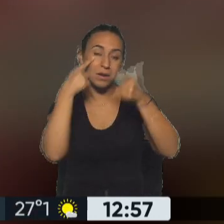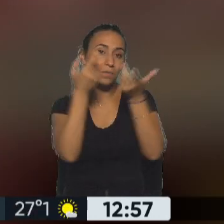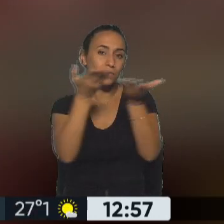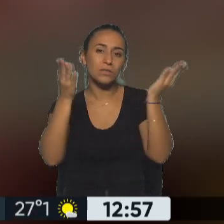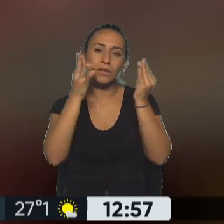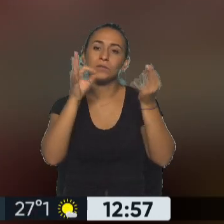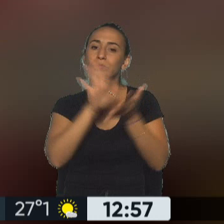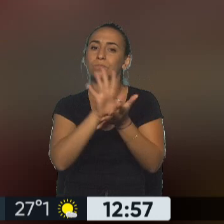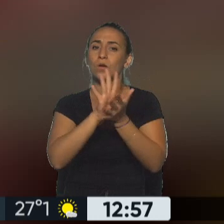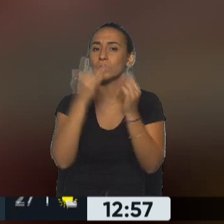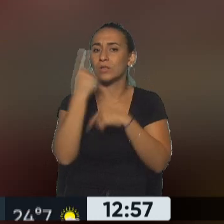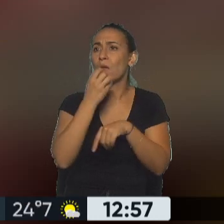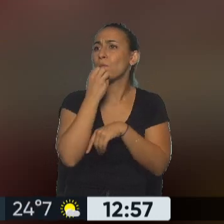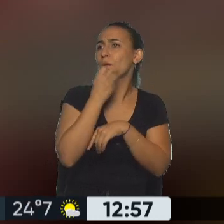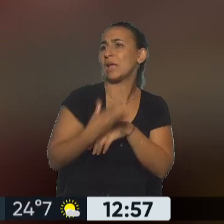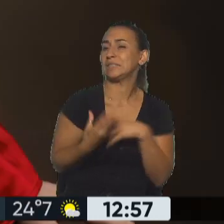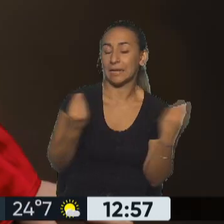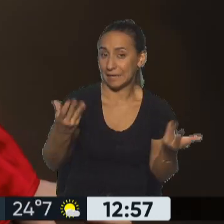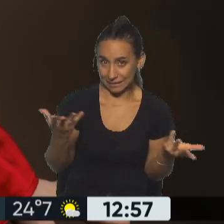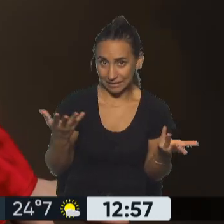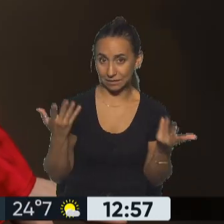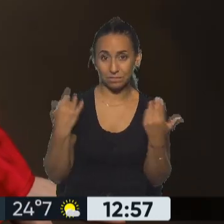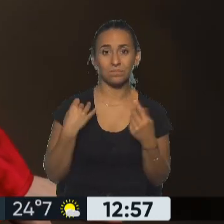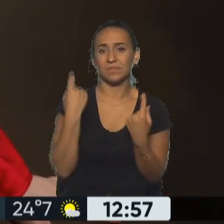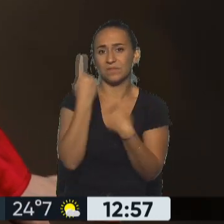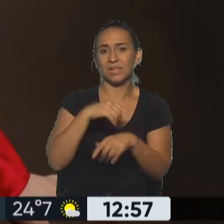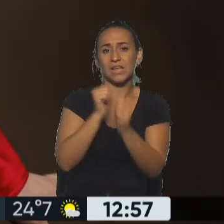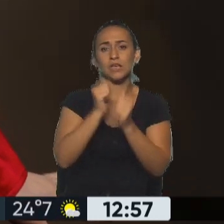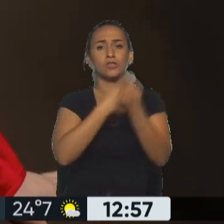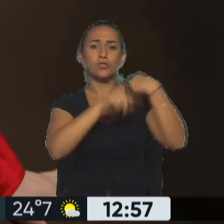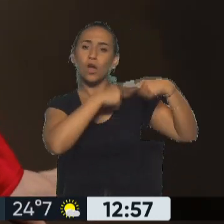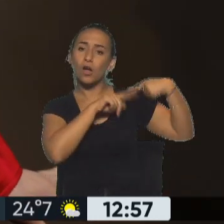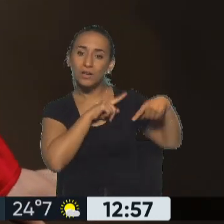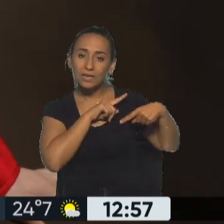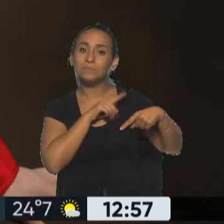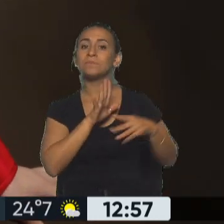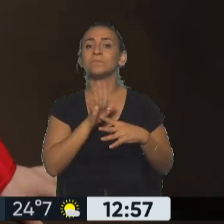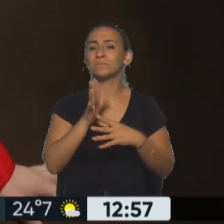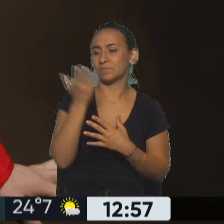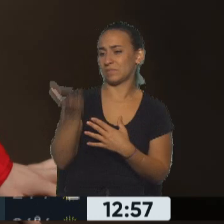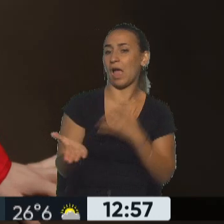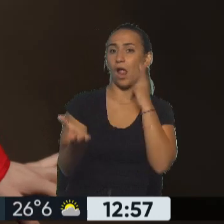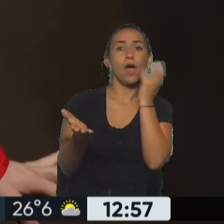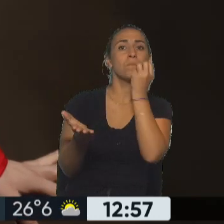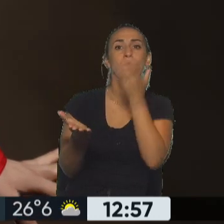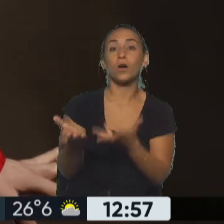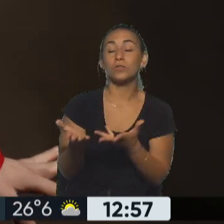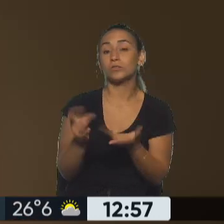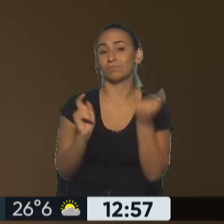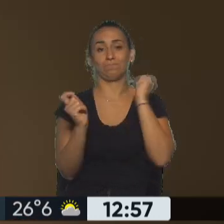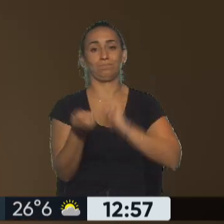la búsqueda de la belleza, historias de personajes que construyen un ideario de hermosura a su manera,